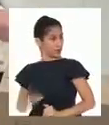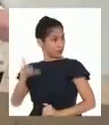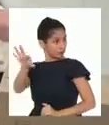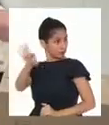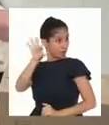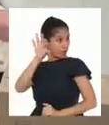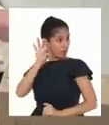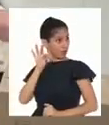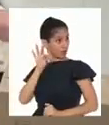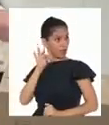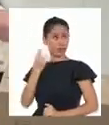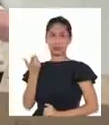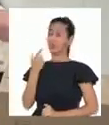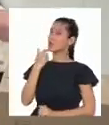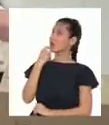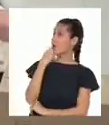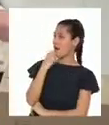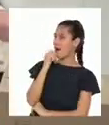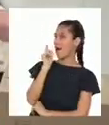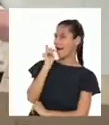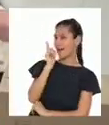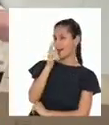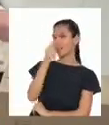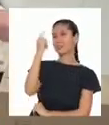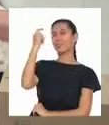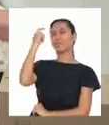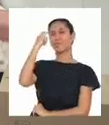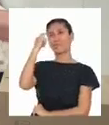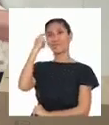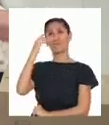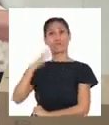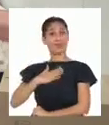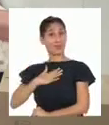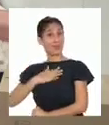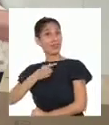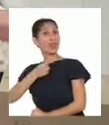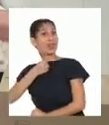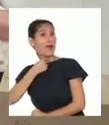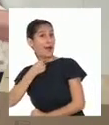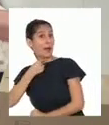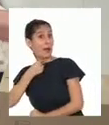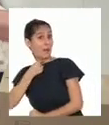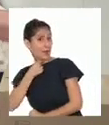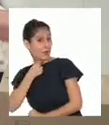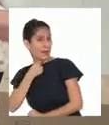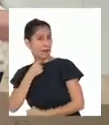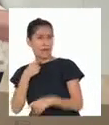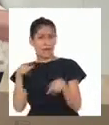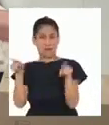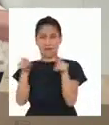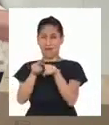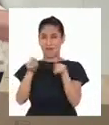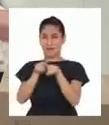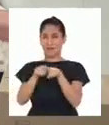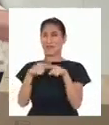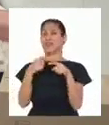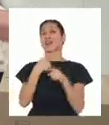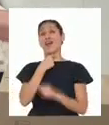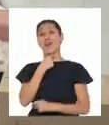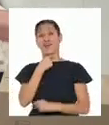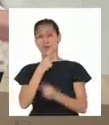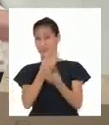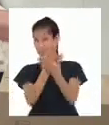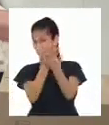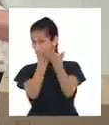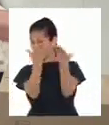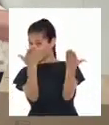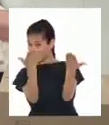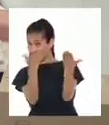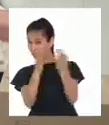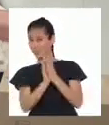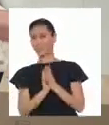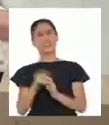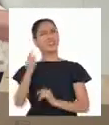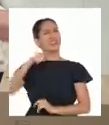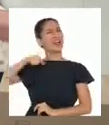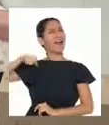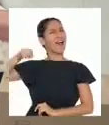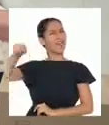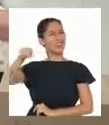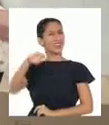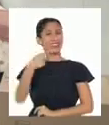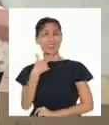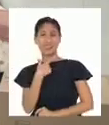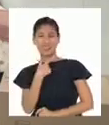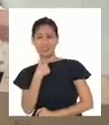Y como ya se imaginarán, mi abuela, como la de muchos y muchas de ustedes, le encanta terminar todas